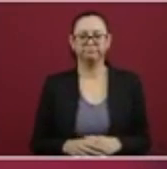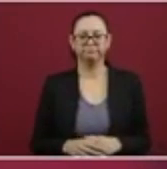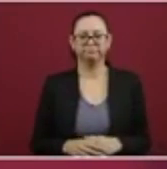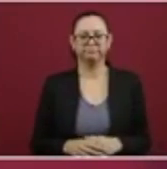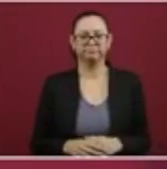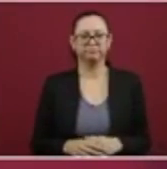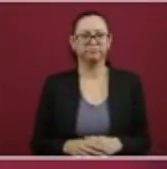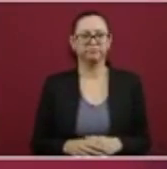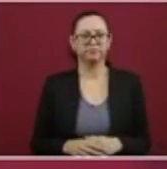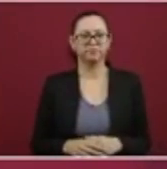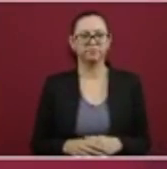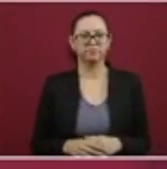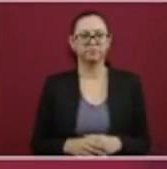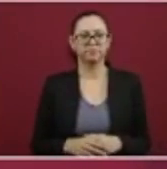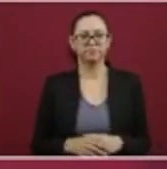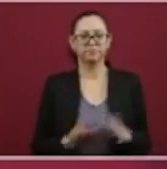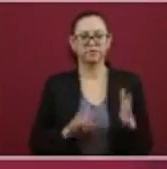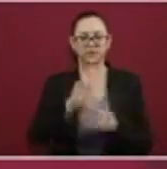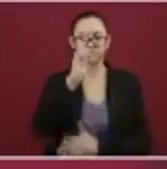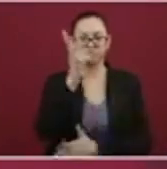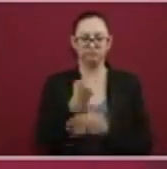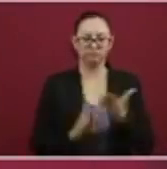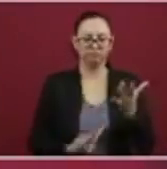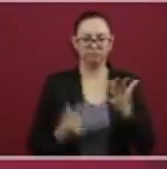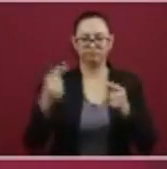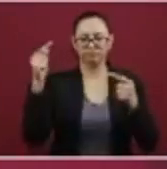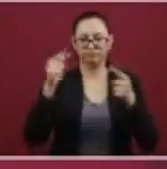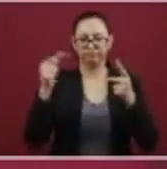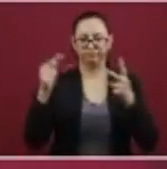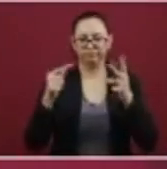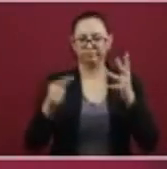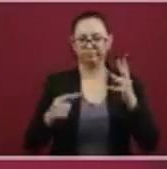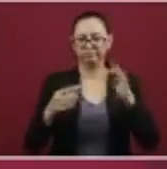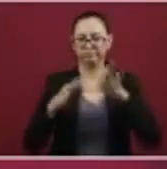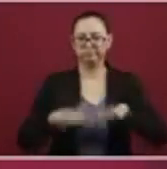sobre este programa tan importante.